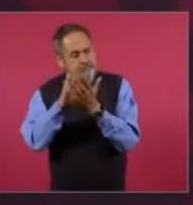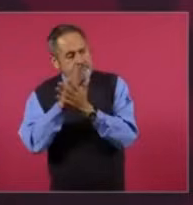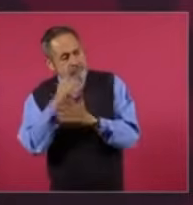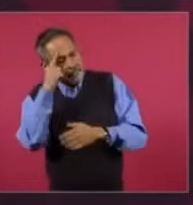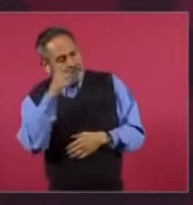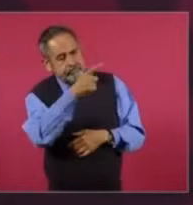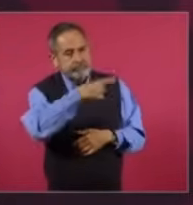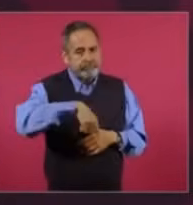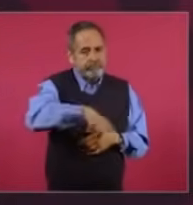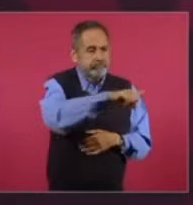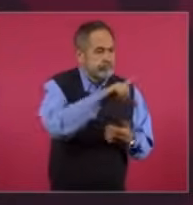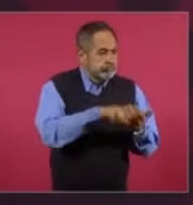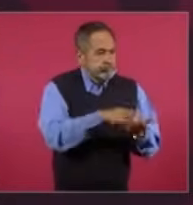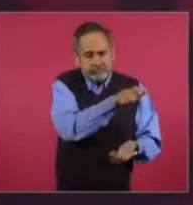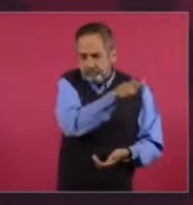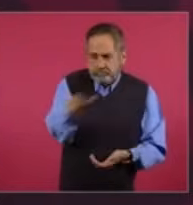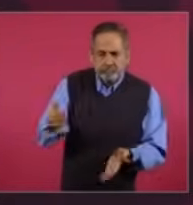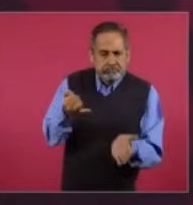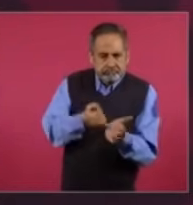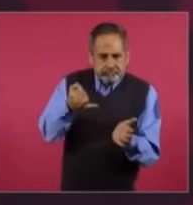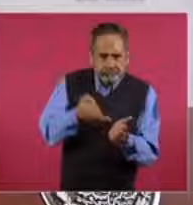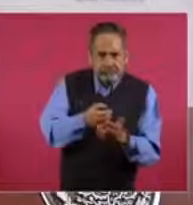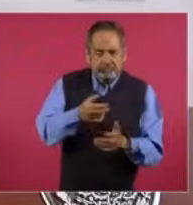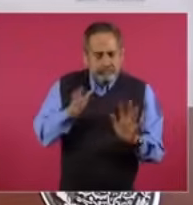para los grandes contribuyentes,